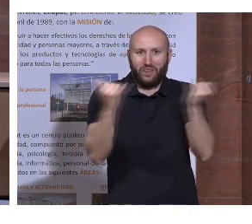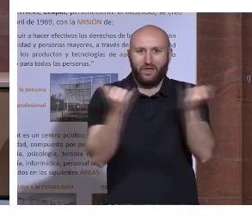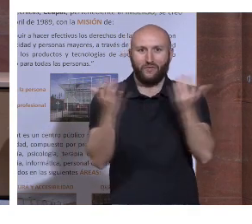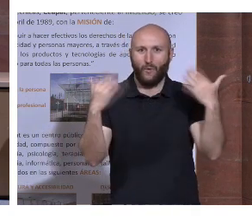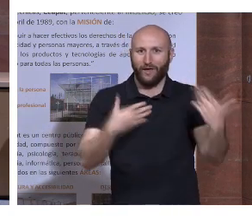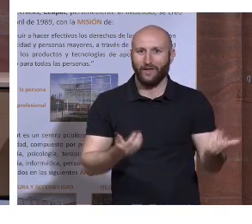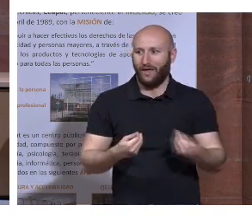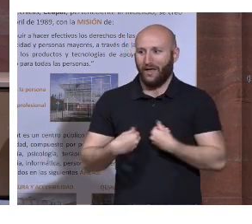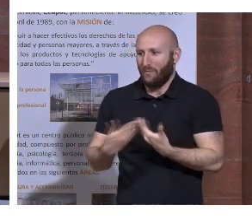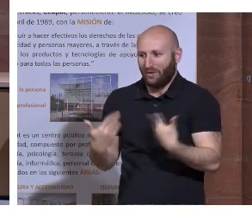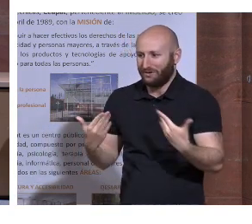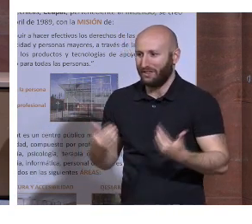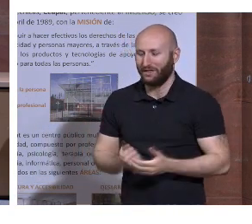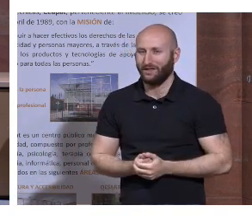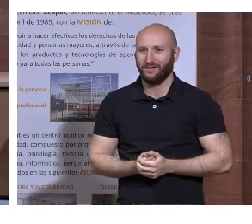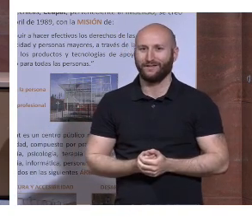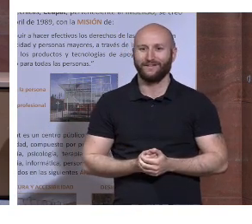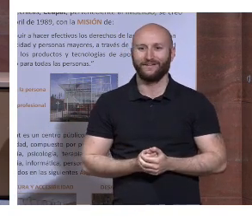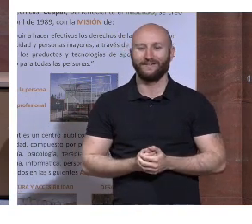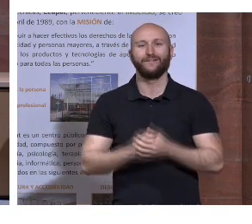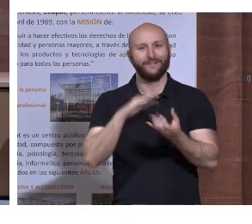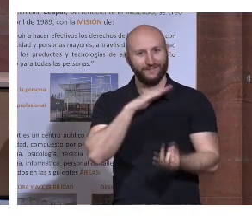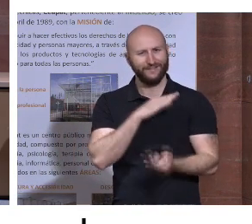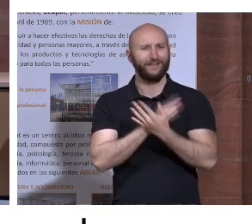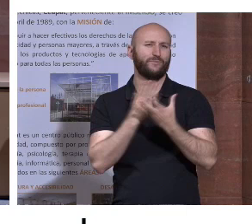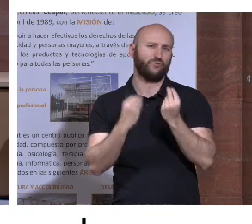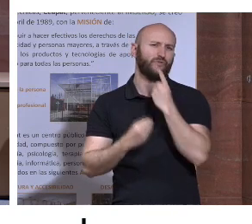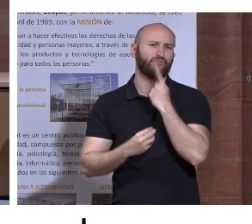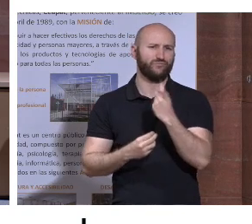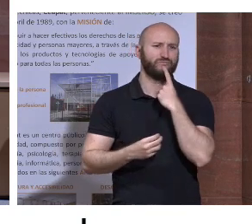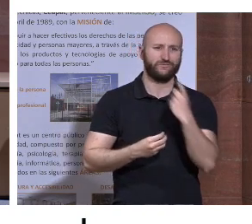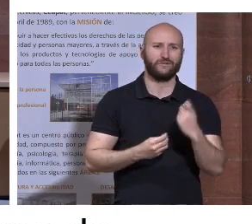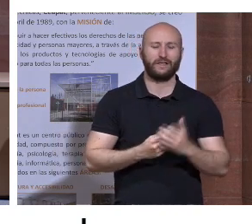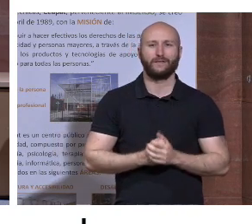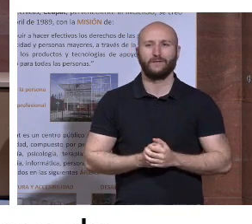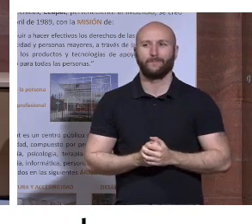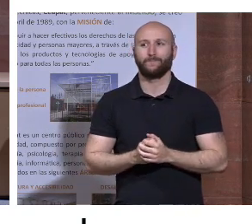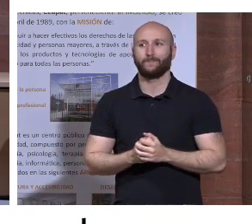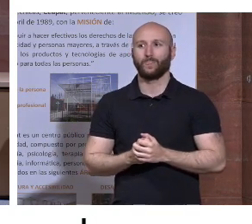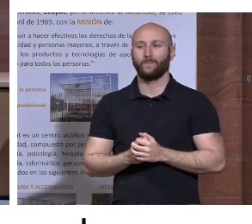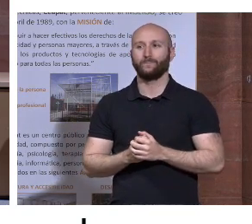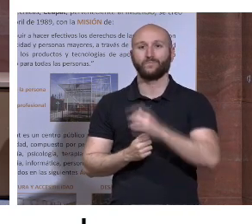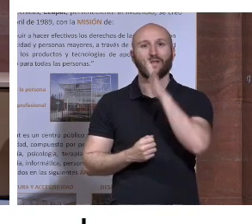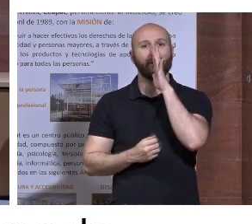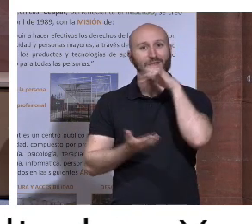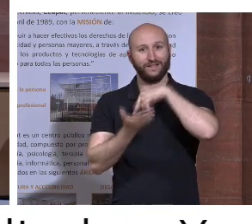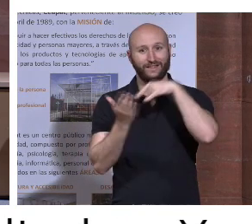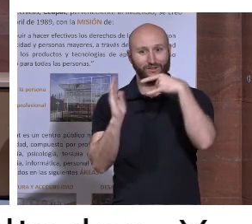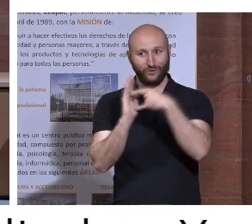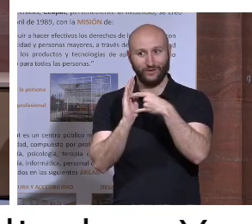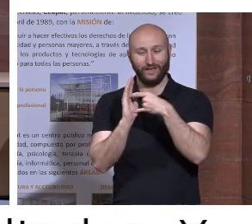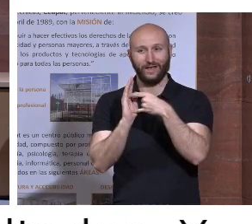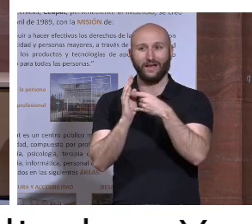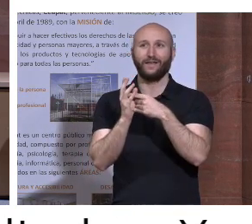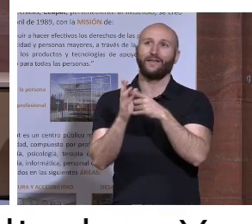Ya no pasa nada. O sea que crearon varias dificultades. Y ahora es la tecnología,